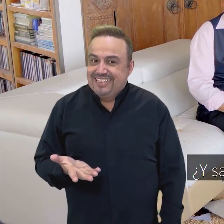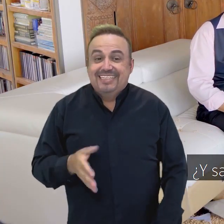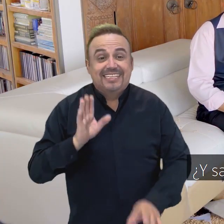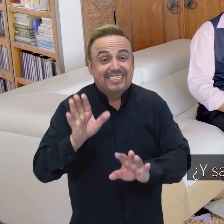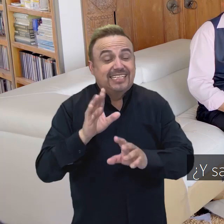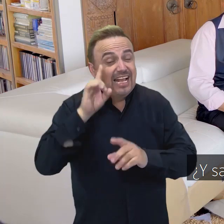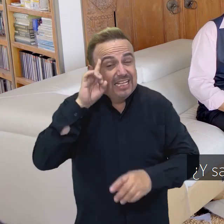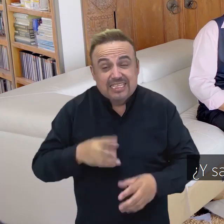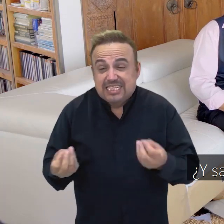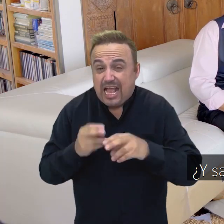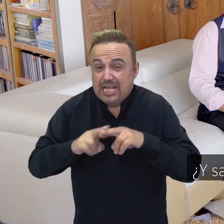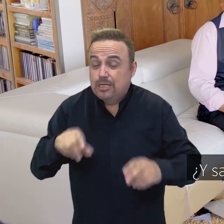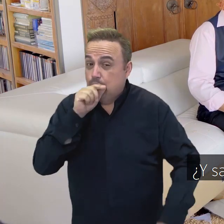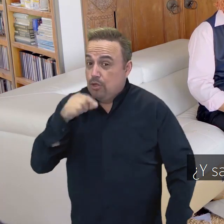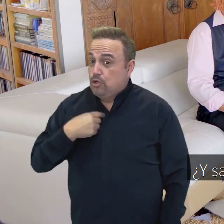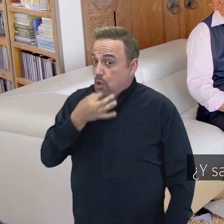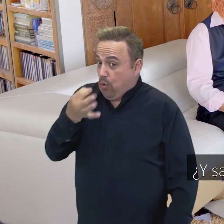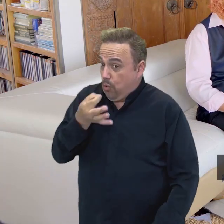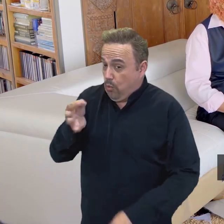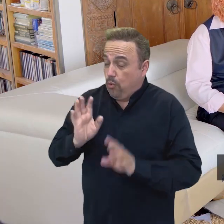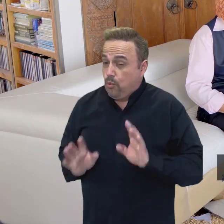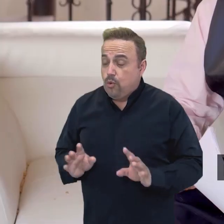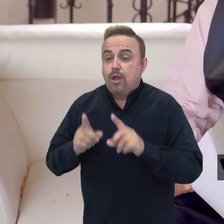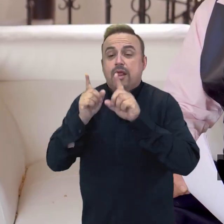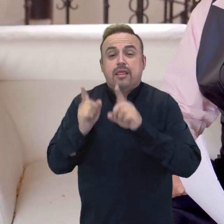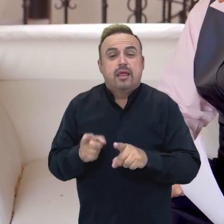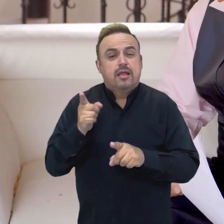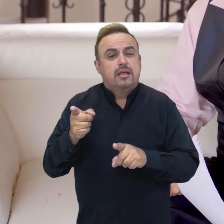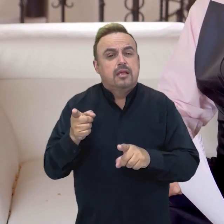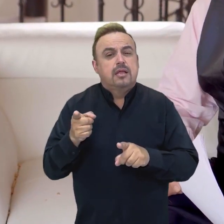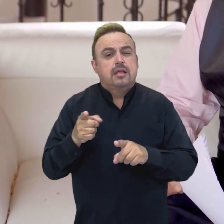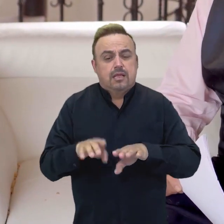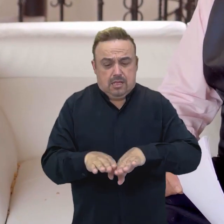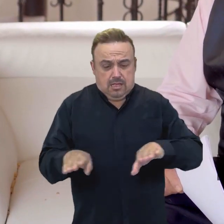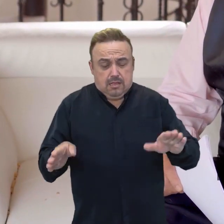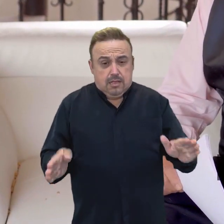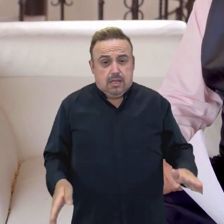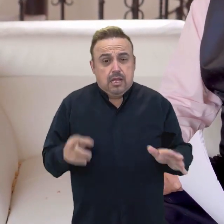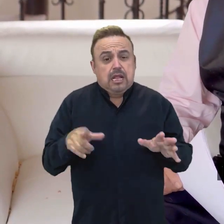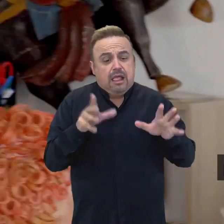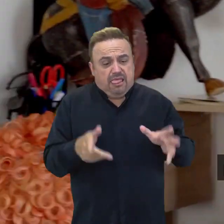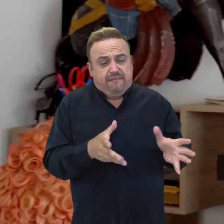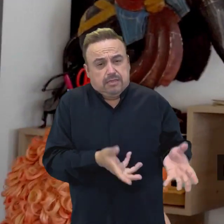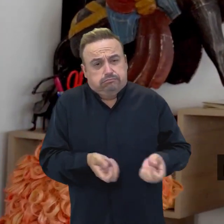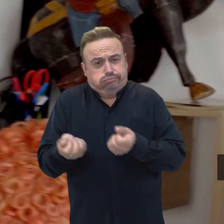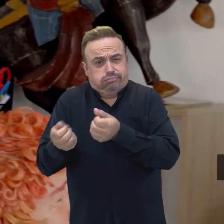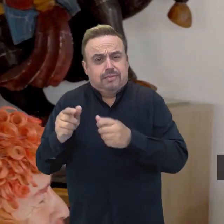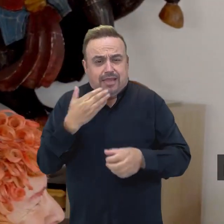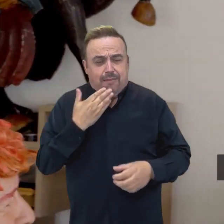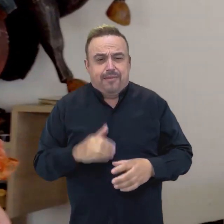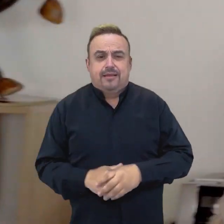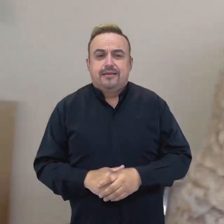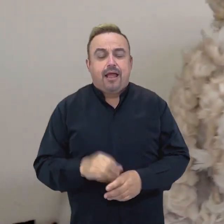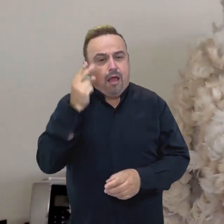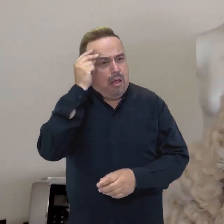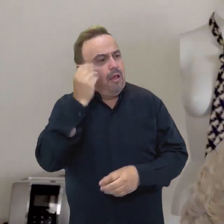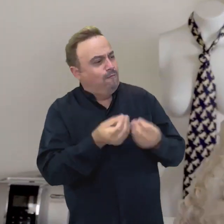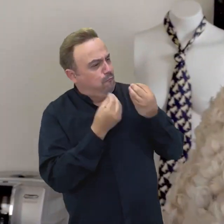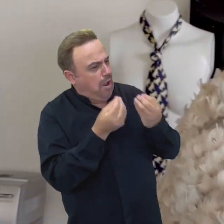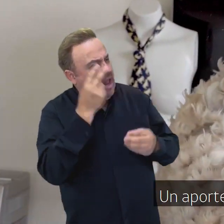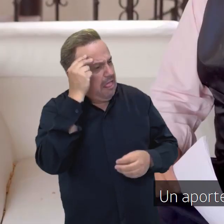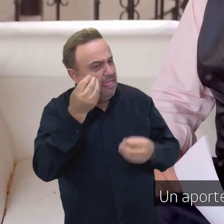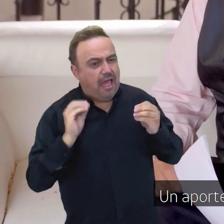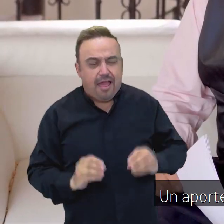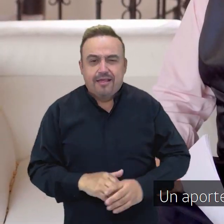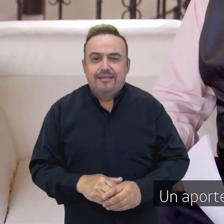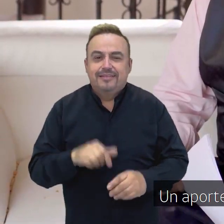¿Y sabes lo que tiene que hacer, Guruguru? Se le recomiendo. Debes el escritorio este, esta mesita. Buena idea. Buena